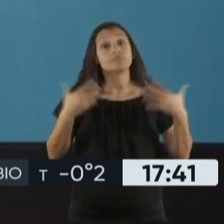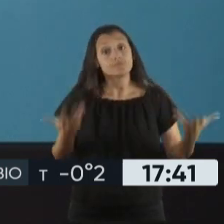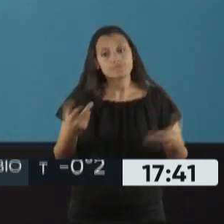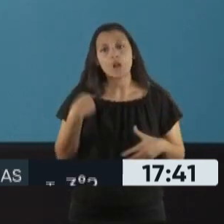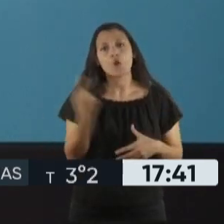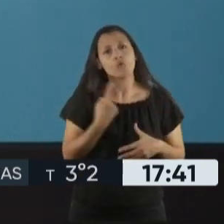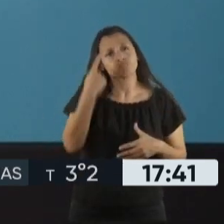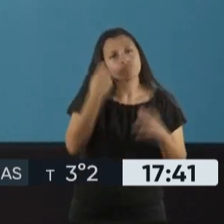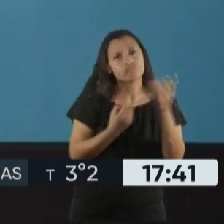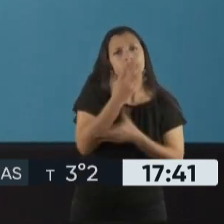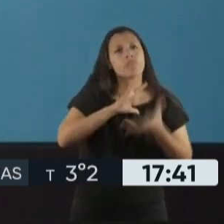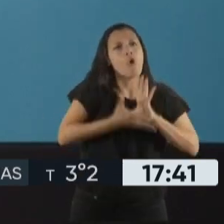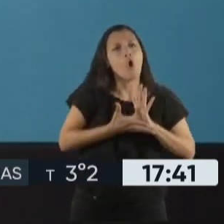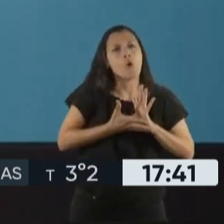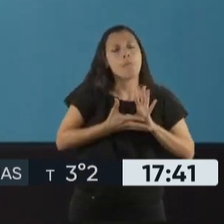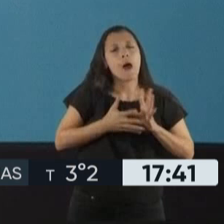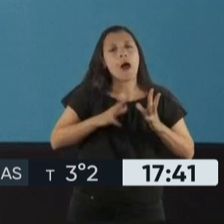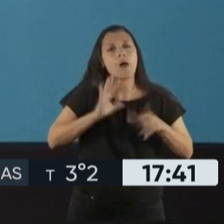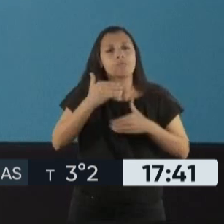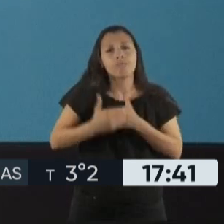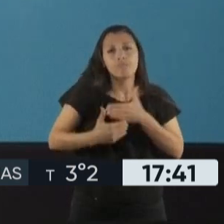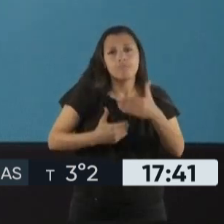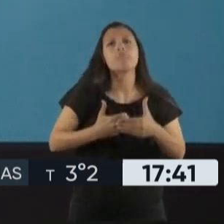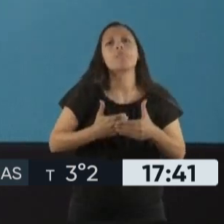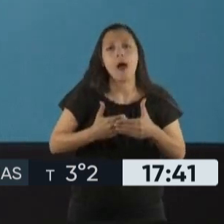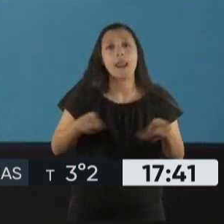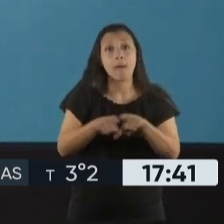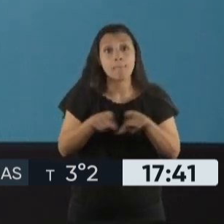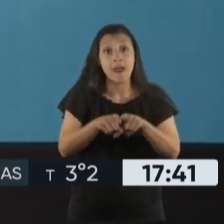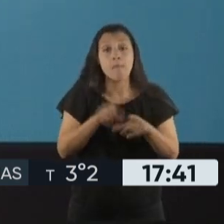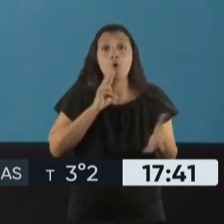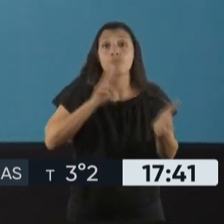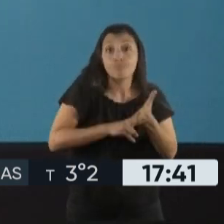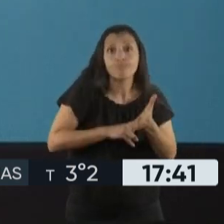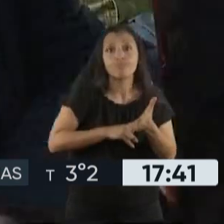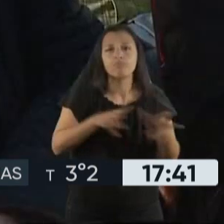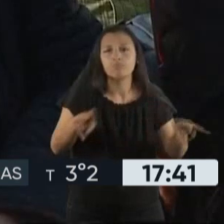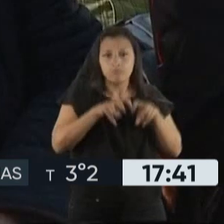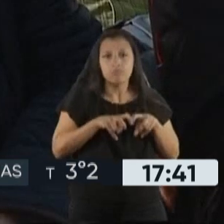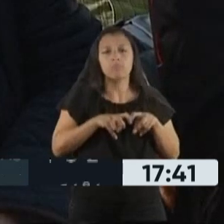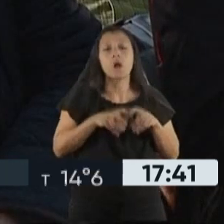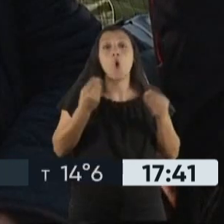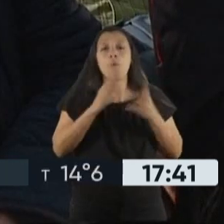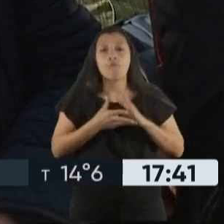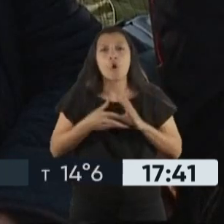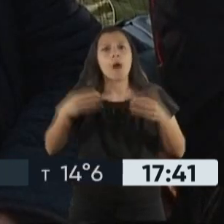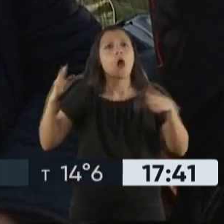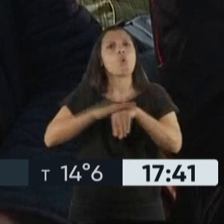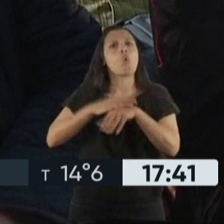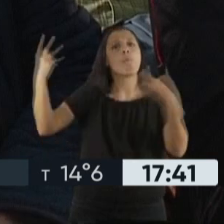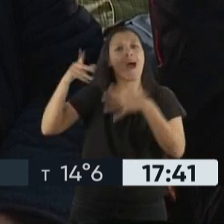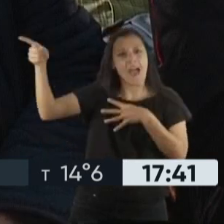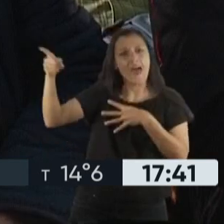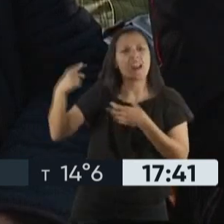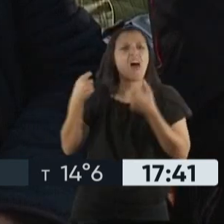hemos diseñado un mecanismo para administrar esta renta inesperada de la guerra, esta situación que afecta negativamente